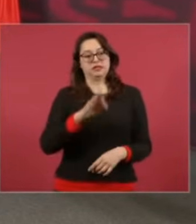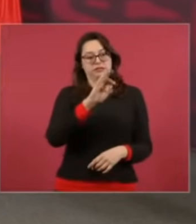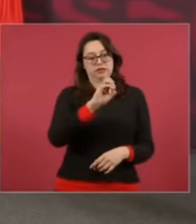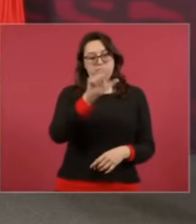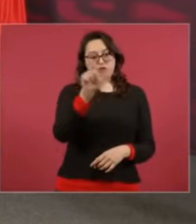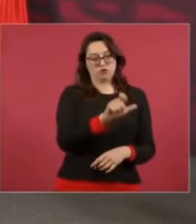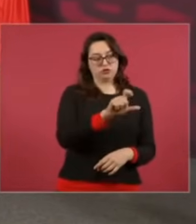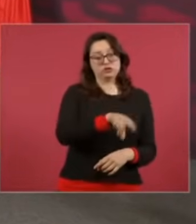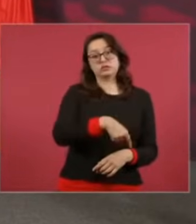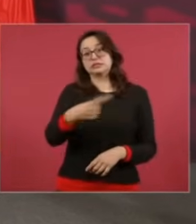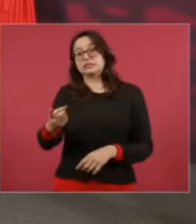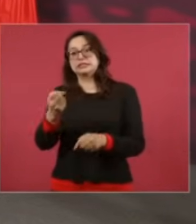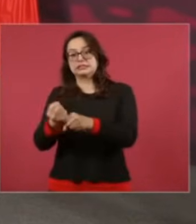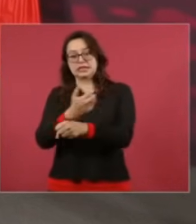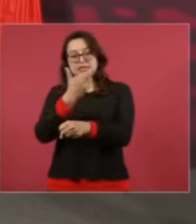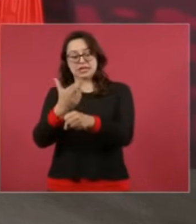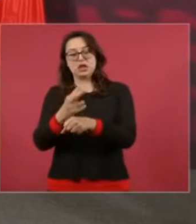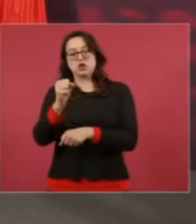creo que ya falleció,